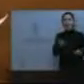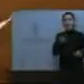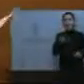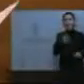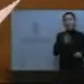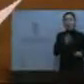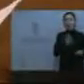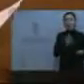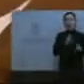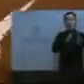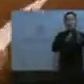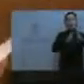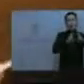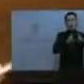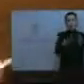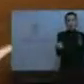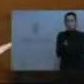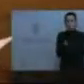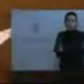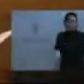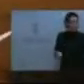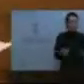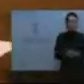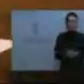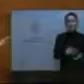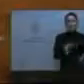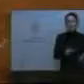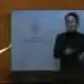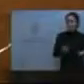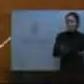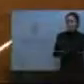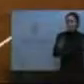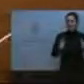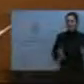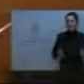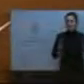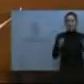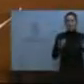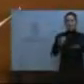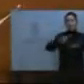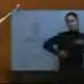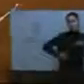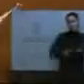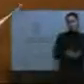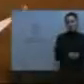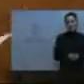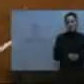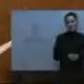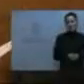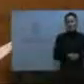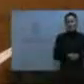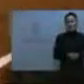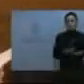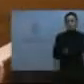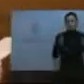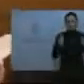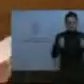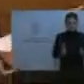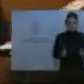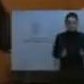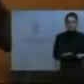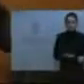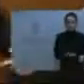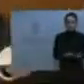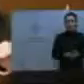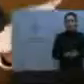Torrelavega. También nos dice, en el mismo recorte del periódico, que, bueno, en esta misma